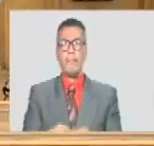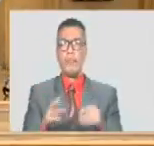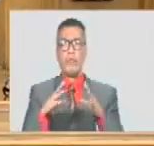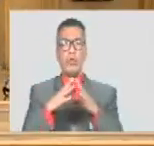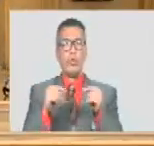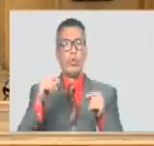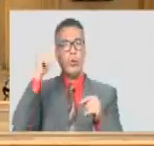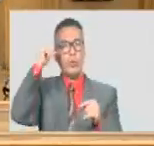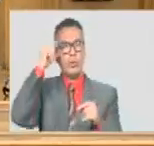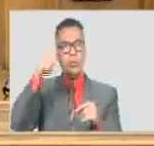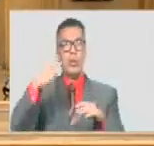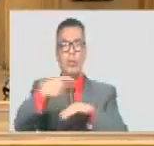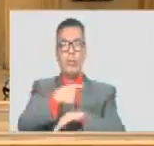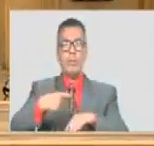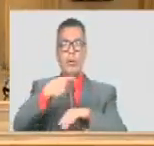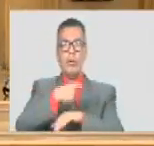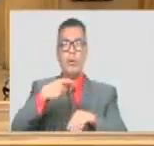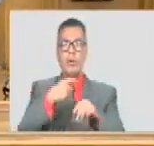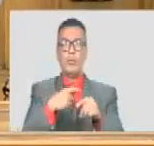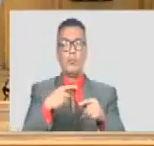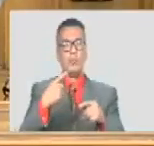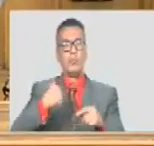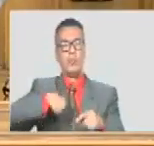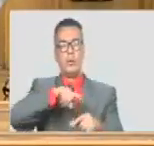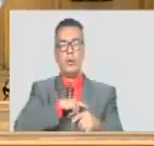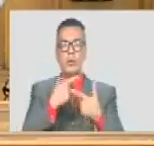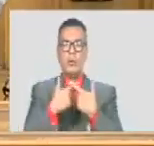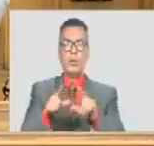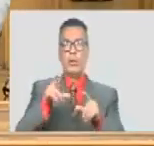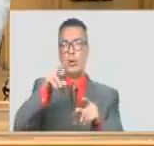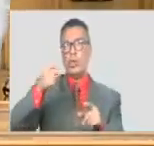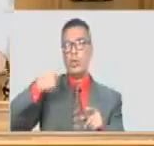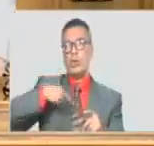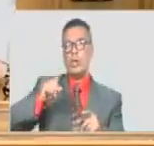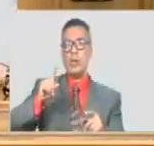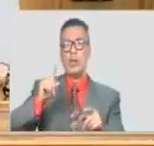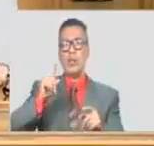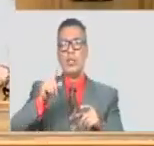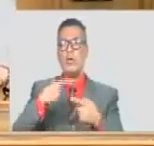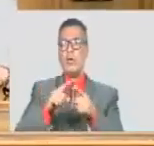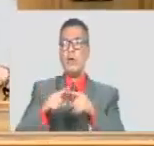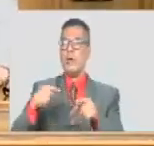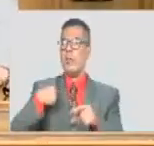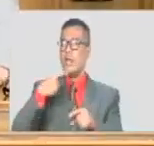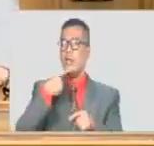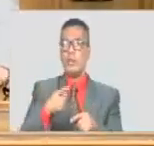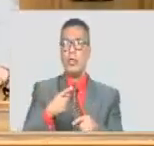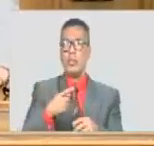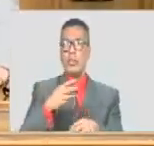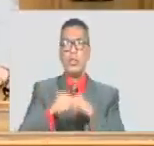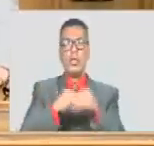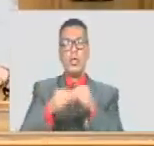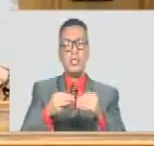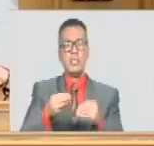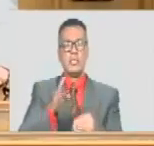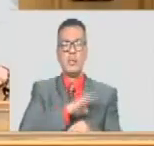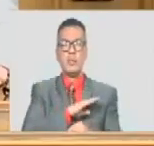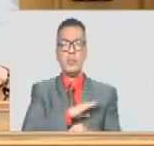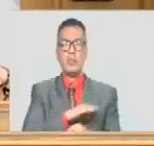Todos los días buscamos nuestra independencia, el no tener que depender de que otros nos digan lo que tenemos que